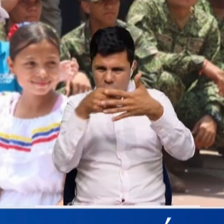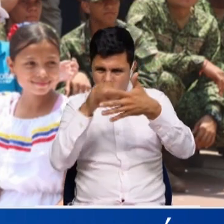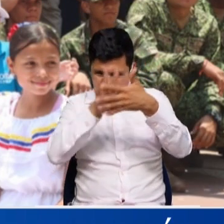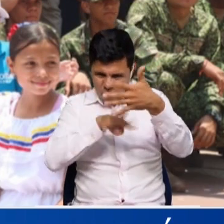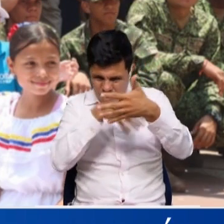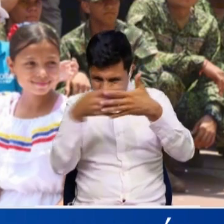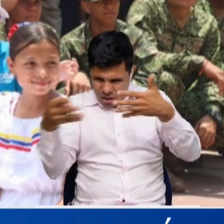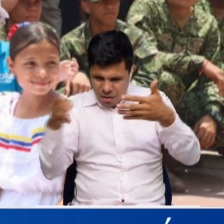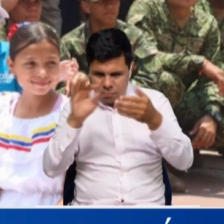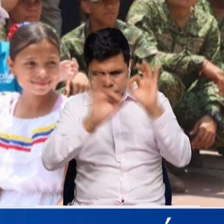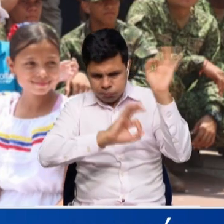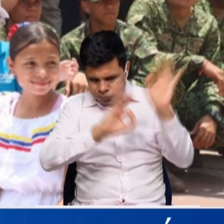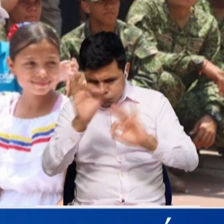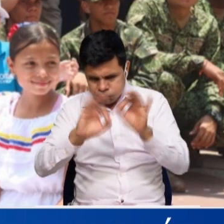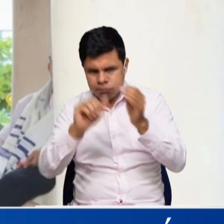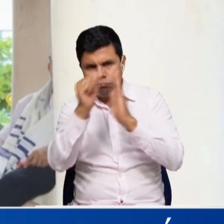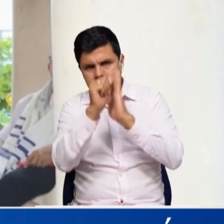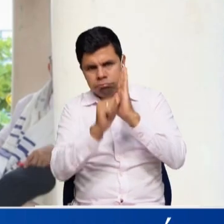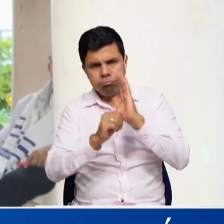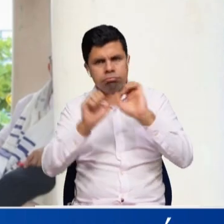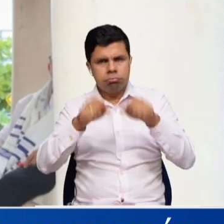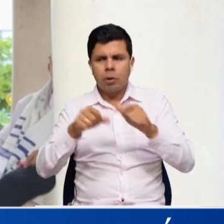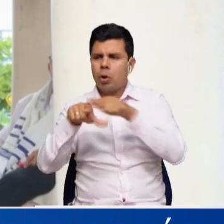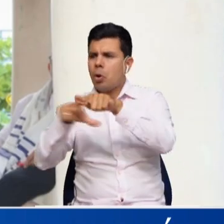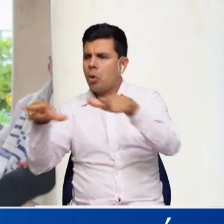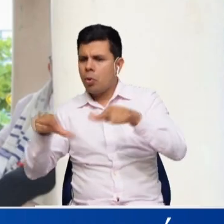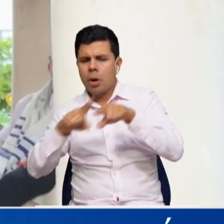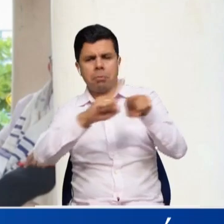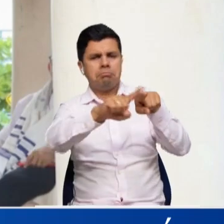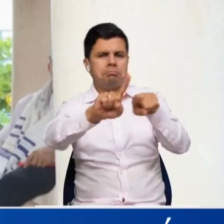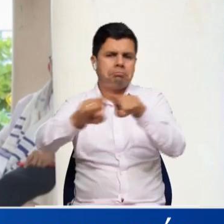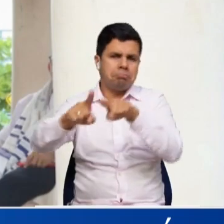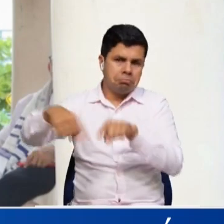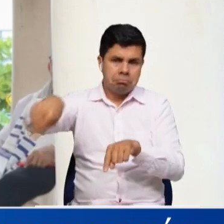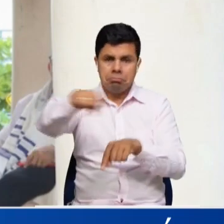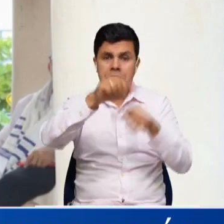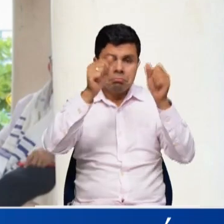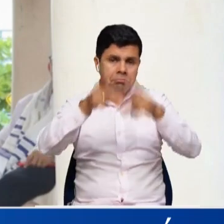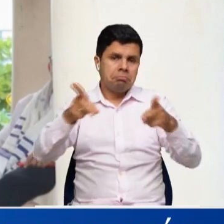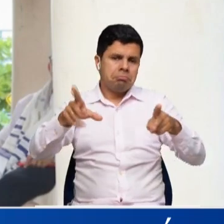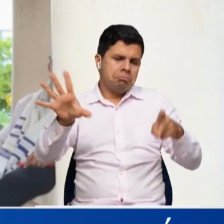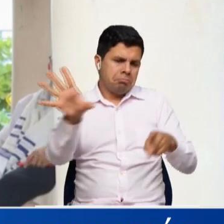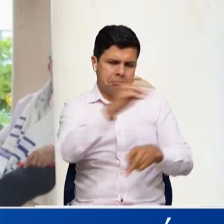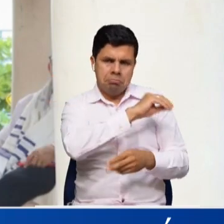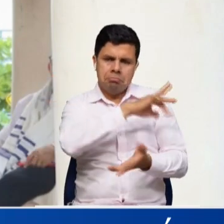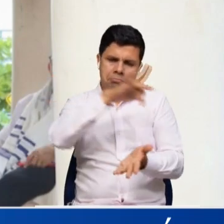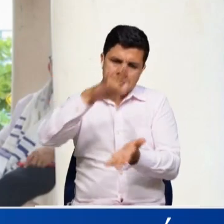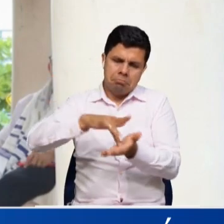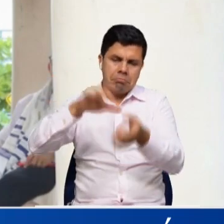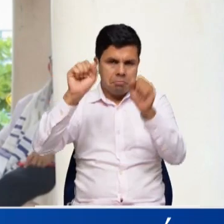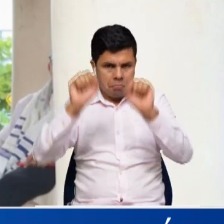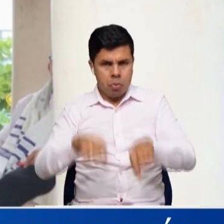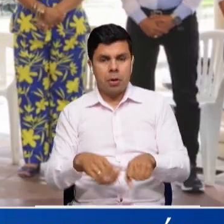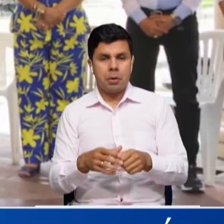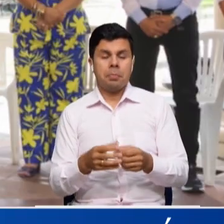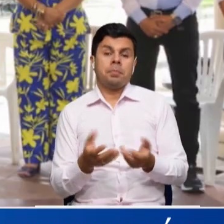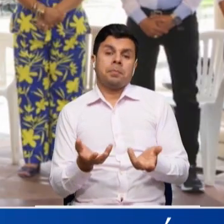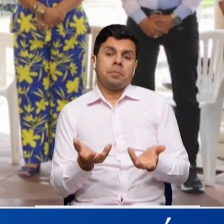en espacios, para que todos en algún momento puedan participar y